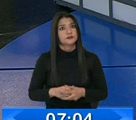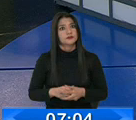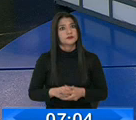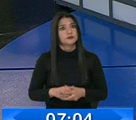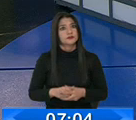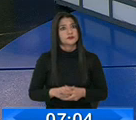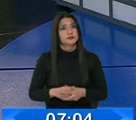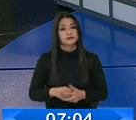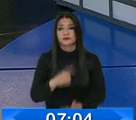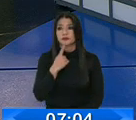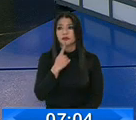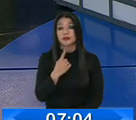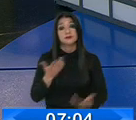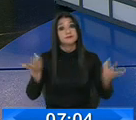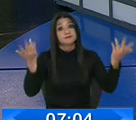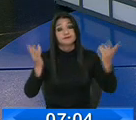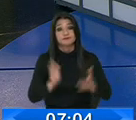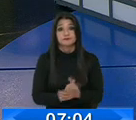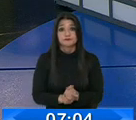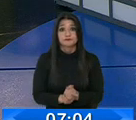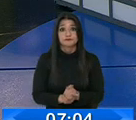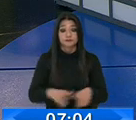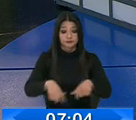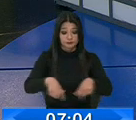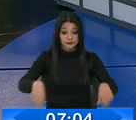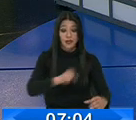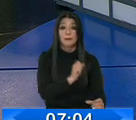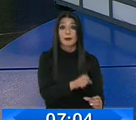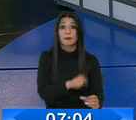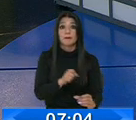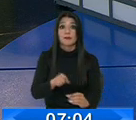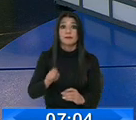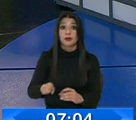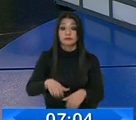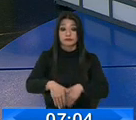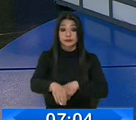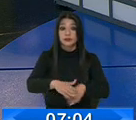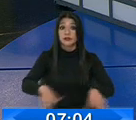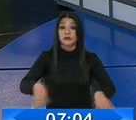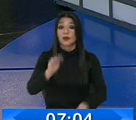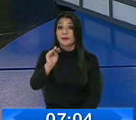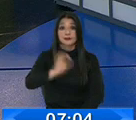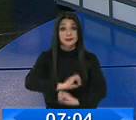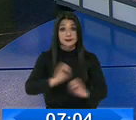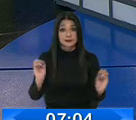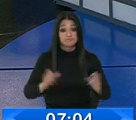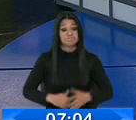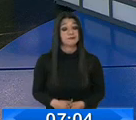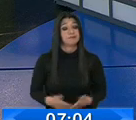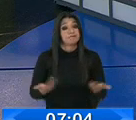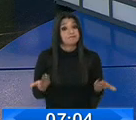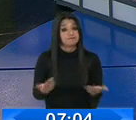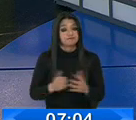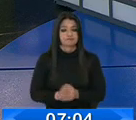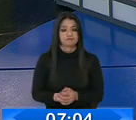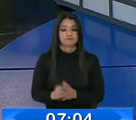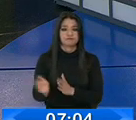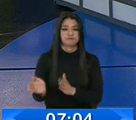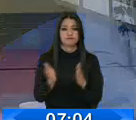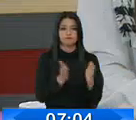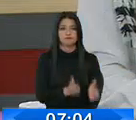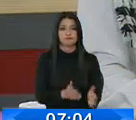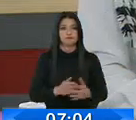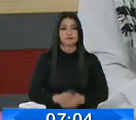puestos me dice, es que vea, señor, rompieron la vía, no avisaron a nadie. Terrible. En fin. Bueno, vamos con la información. Les contamos que